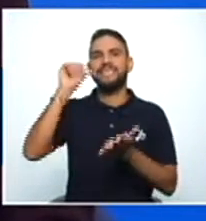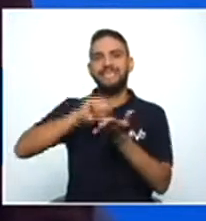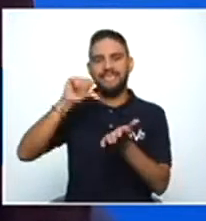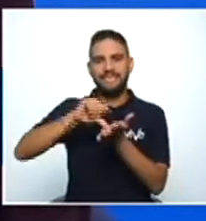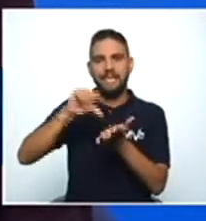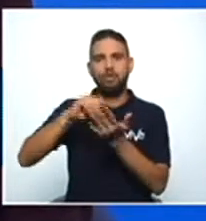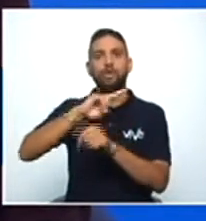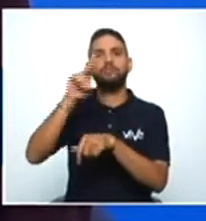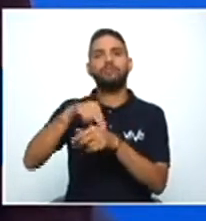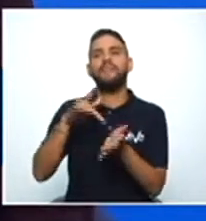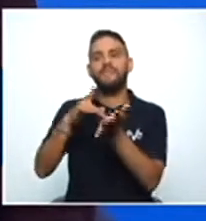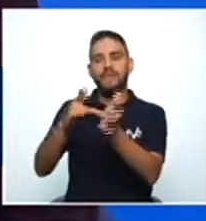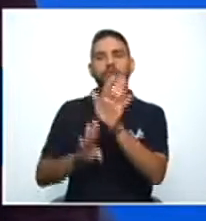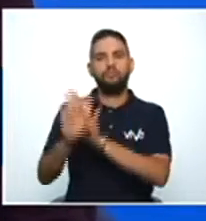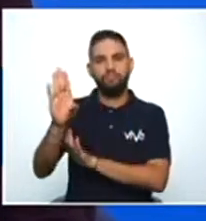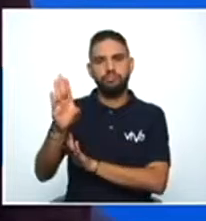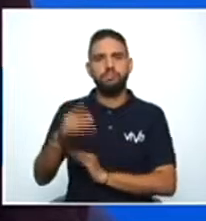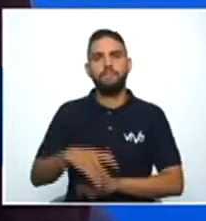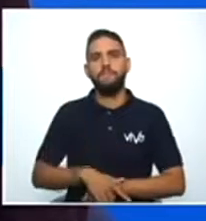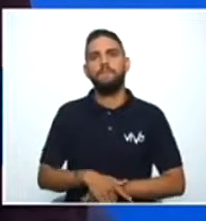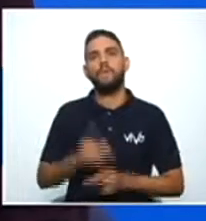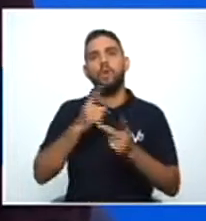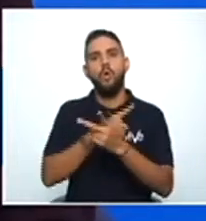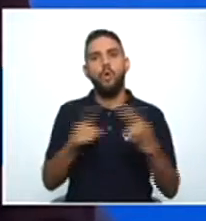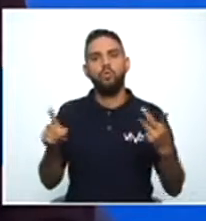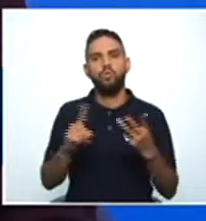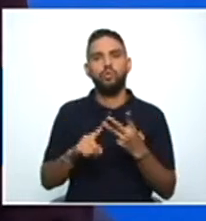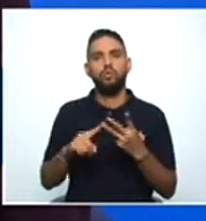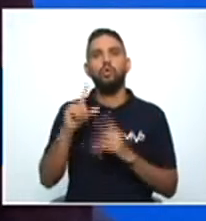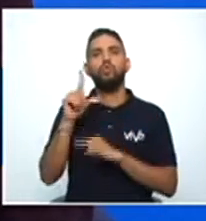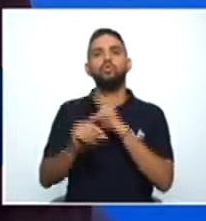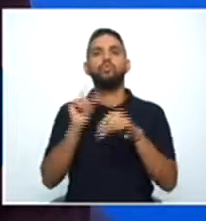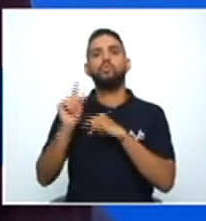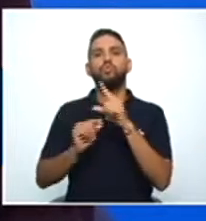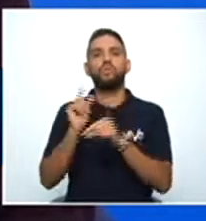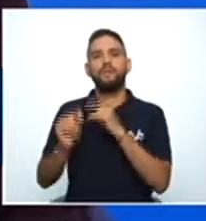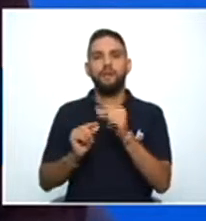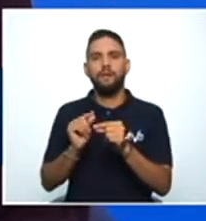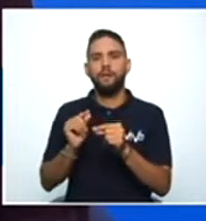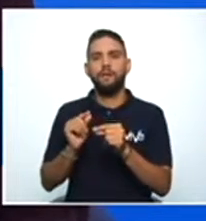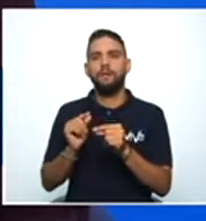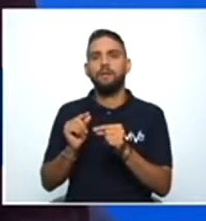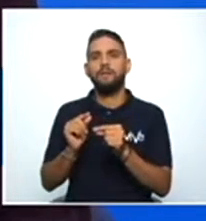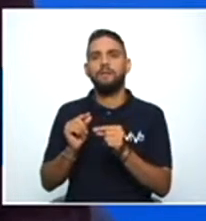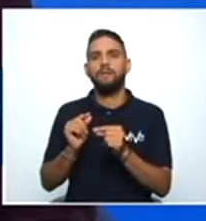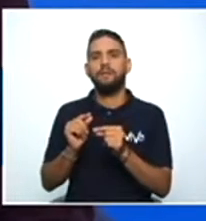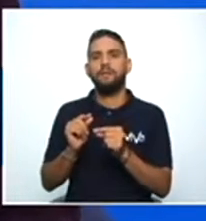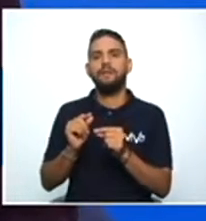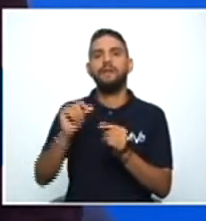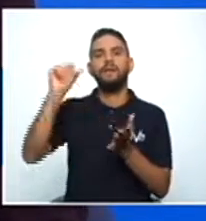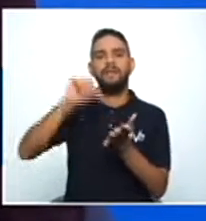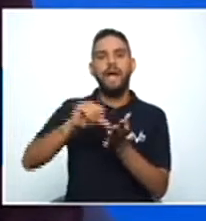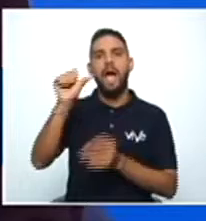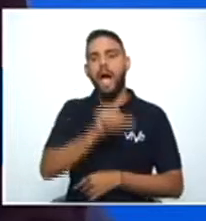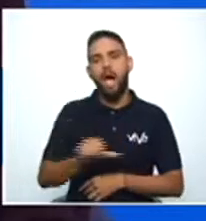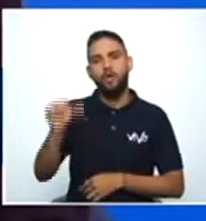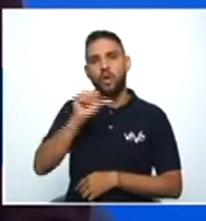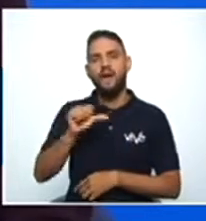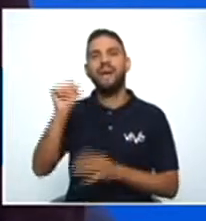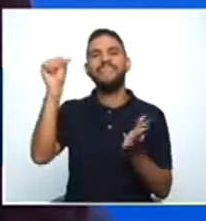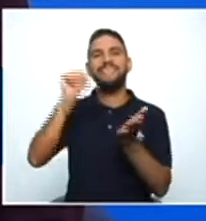y también pueden estar en lo que seguirnos a través del twitter el twitter es precisamente cendis música arroba cendis